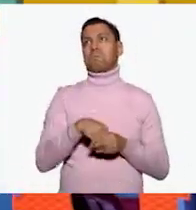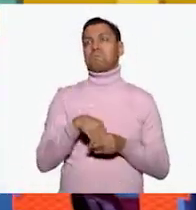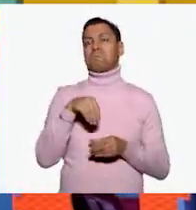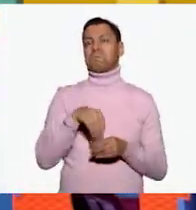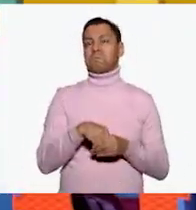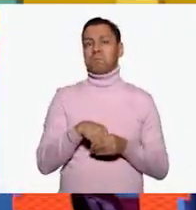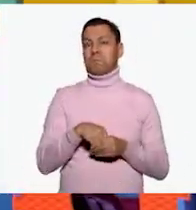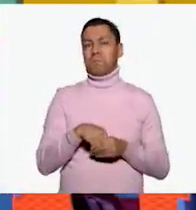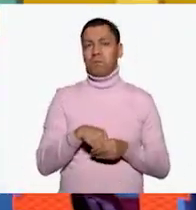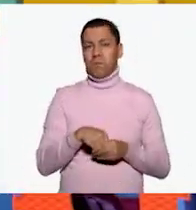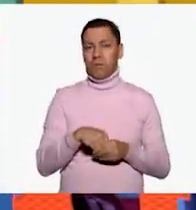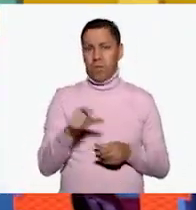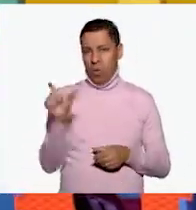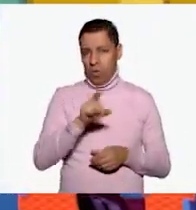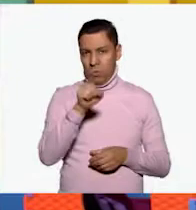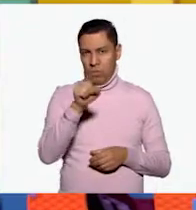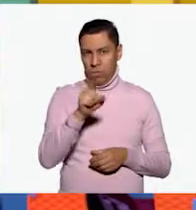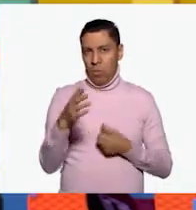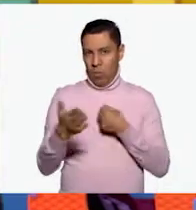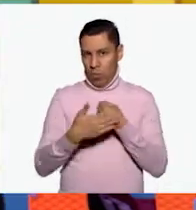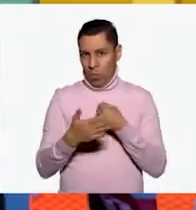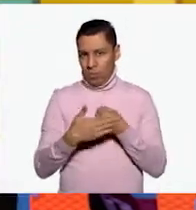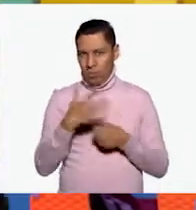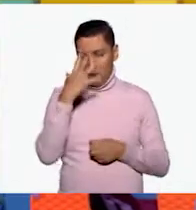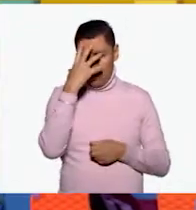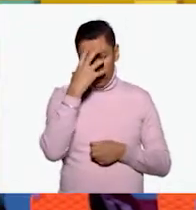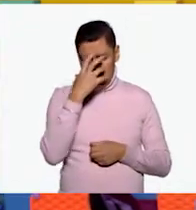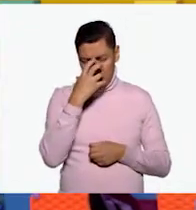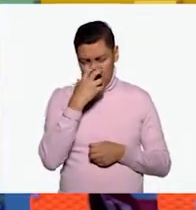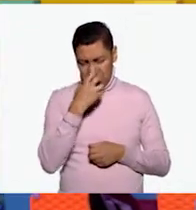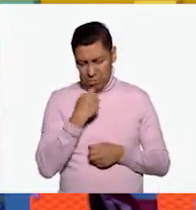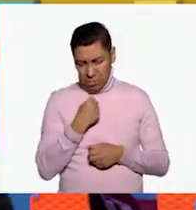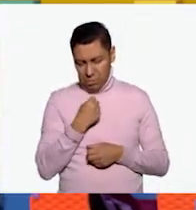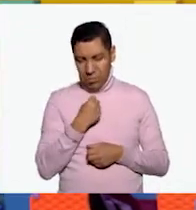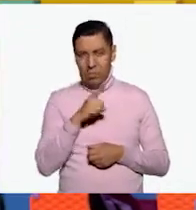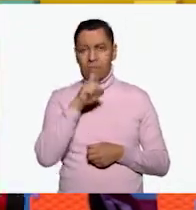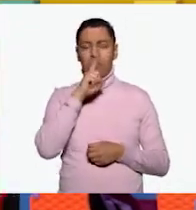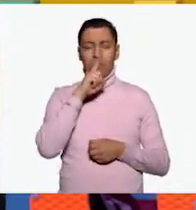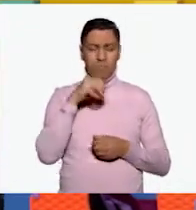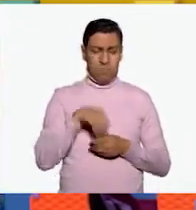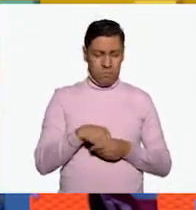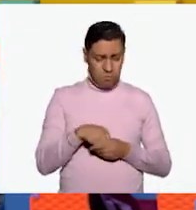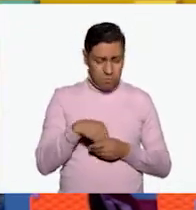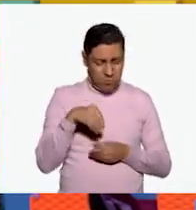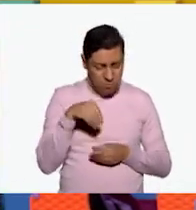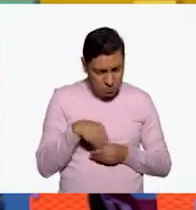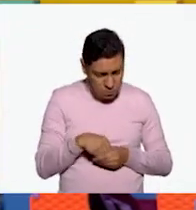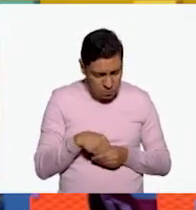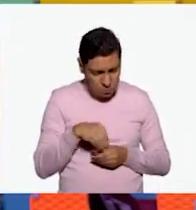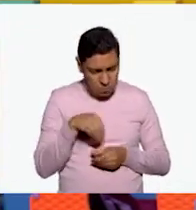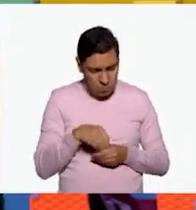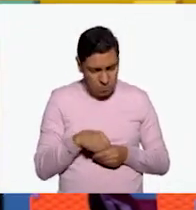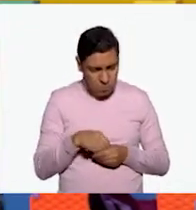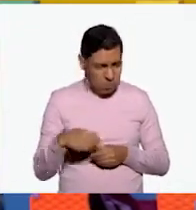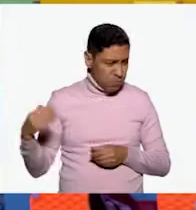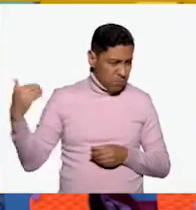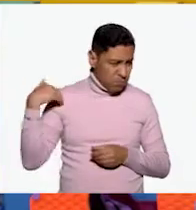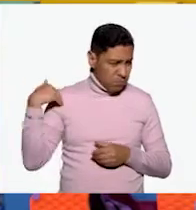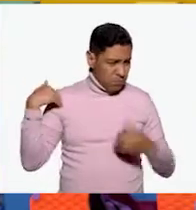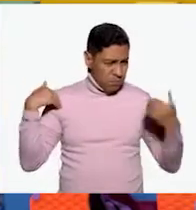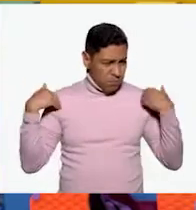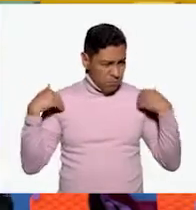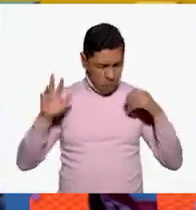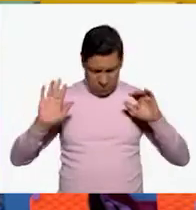nos puedan ayudar. Creo que esto me está sirviendo mucho para reconocer la tristeza y así poder